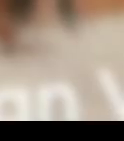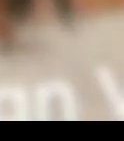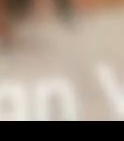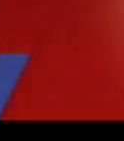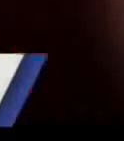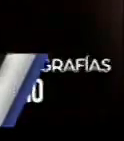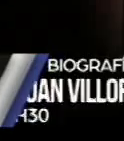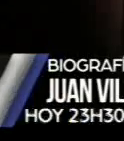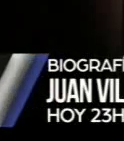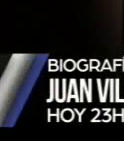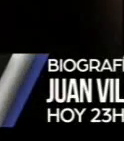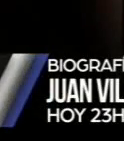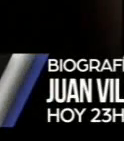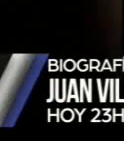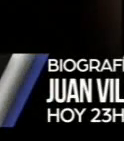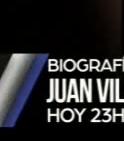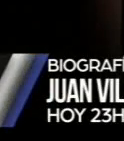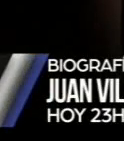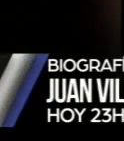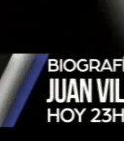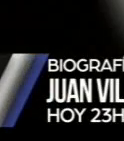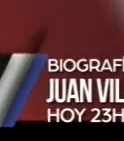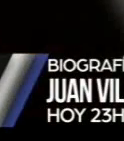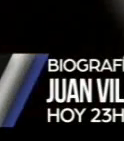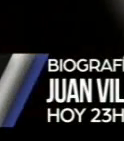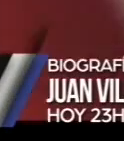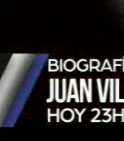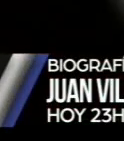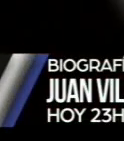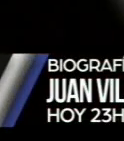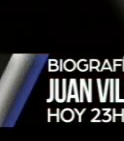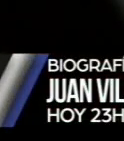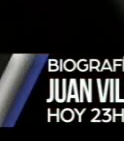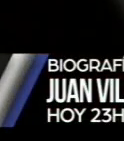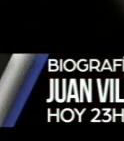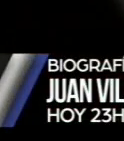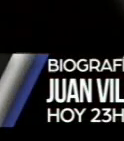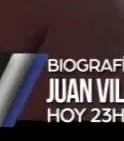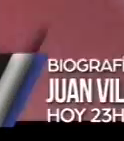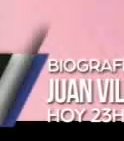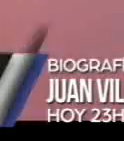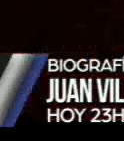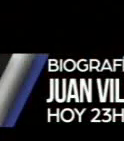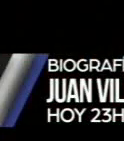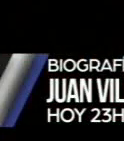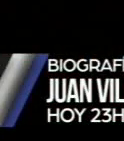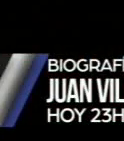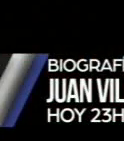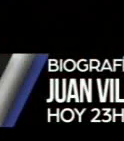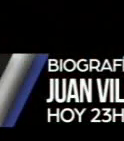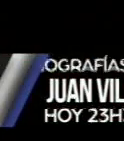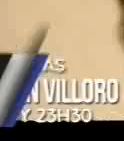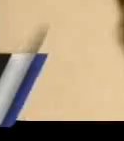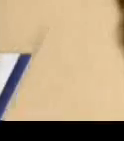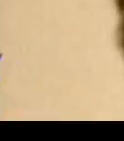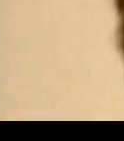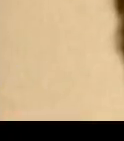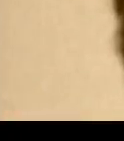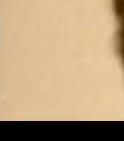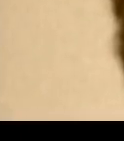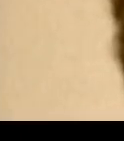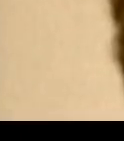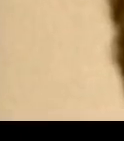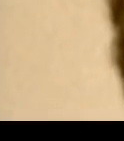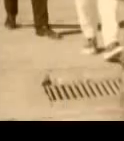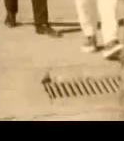afectar mi vida. Juan Villoro es un escritor mexicano considerado como una de las voces más destacadas de la literatura latinoamericana